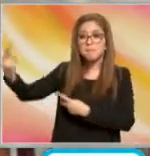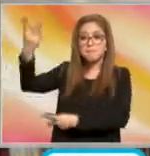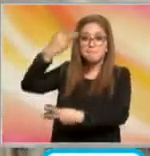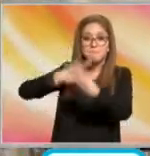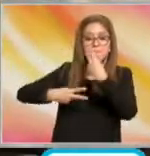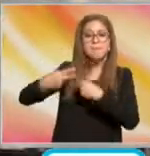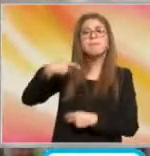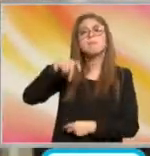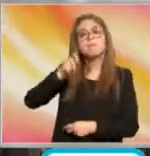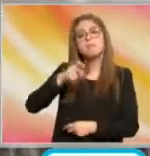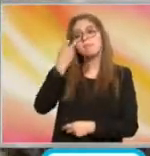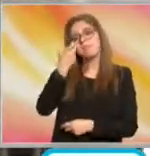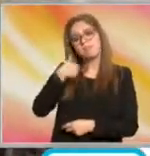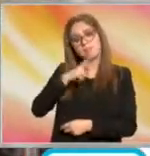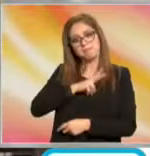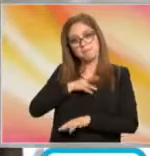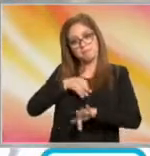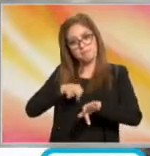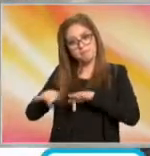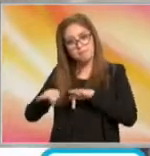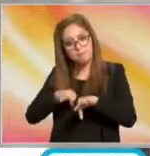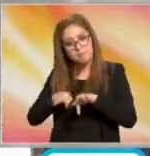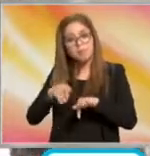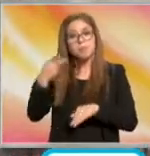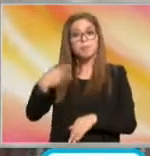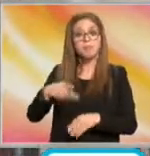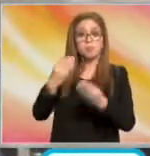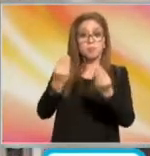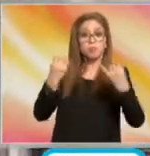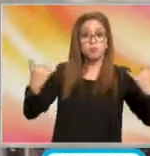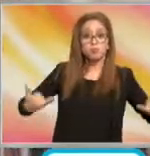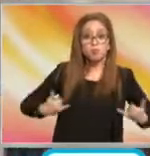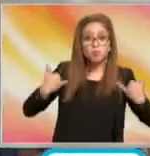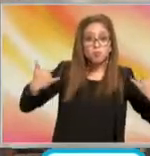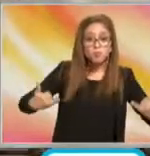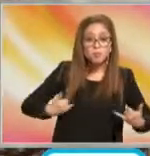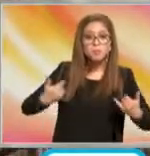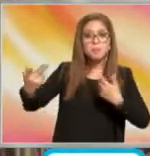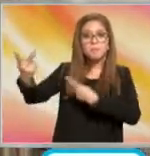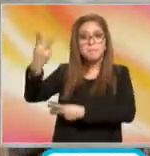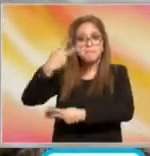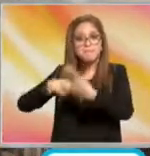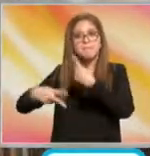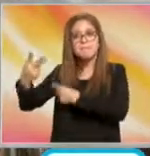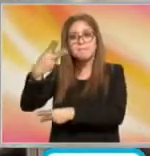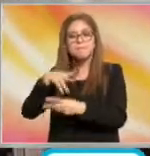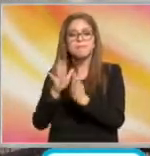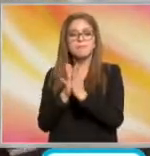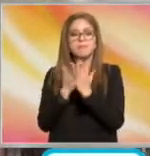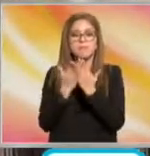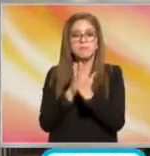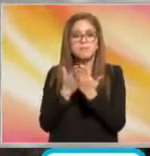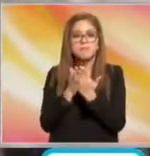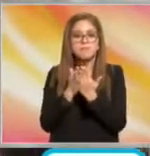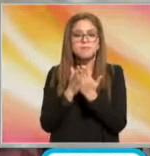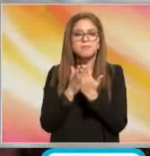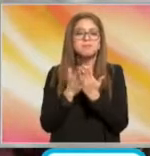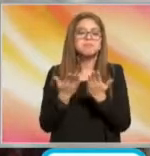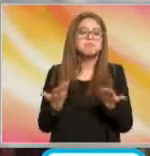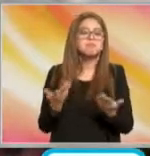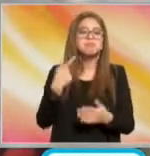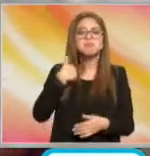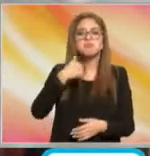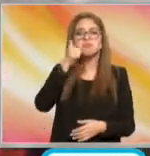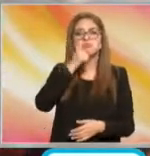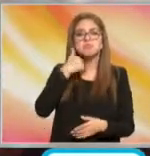eso vivimos. Y no solo eso, sino que muchos jóvenes están viniendo a las librerías y lo hacen, pues no sé, como siempre